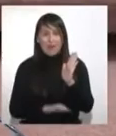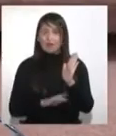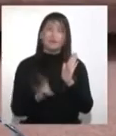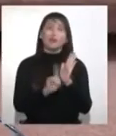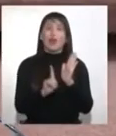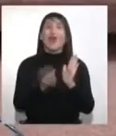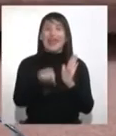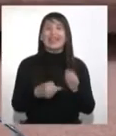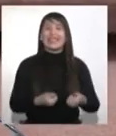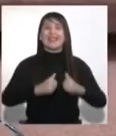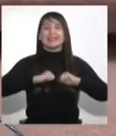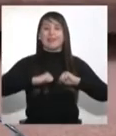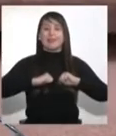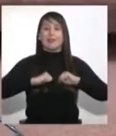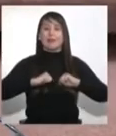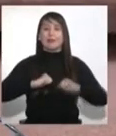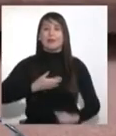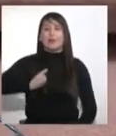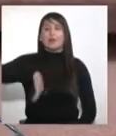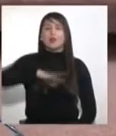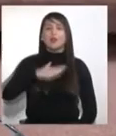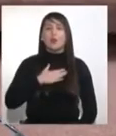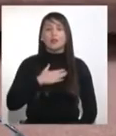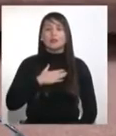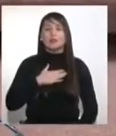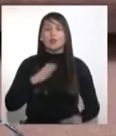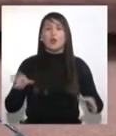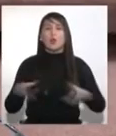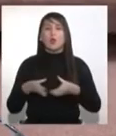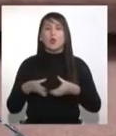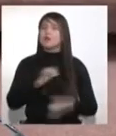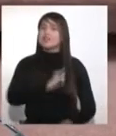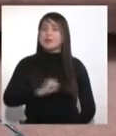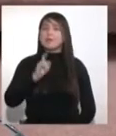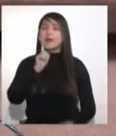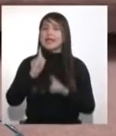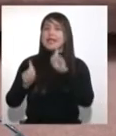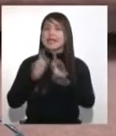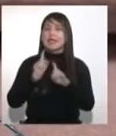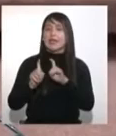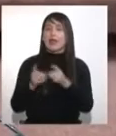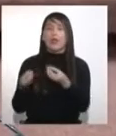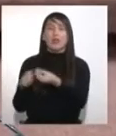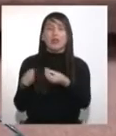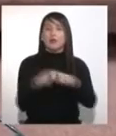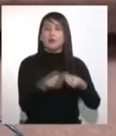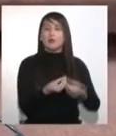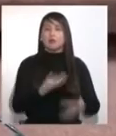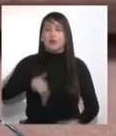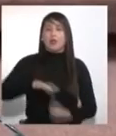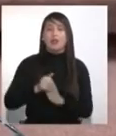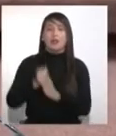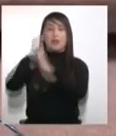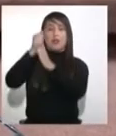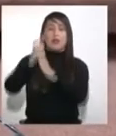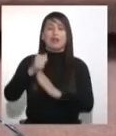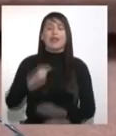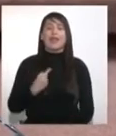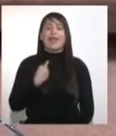es el desafío. Nuestro partido siempre ha sido crítico. Hubo de parte de muchos de nuestros líderes querellas